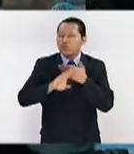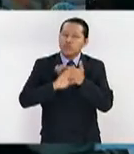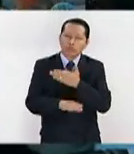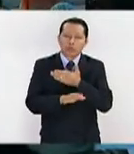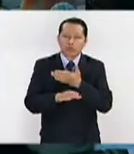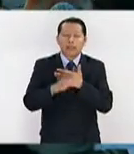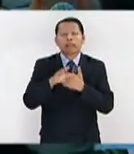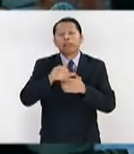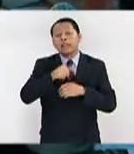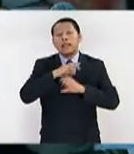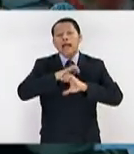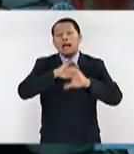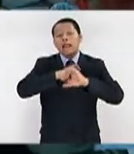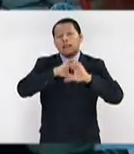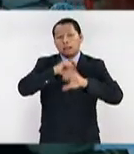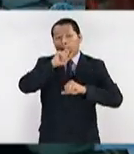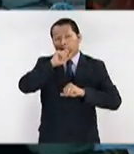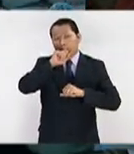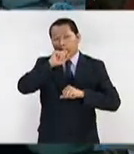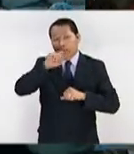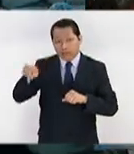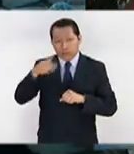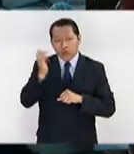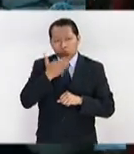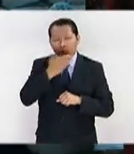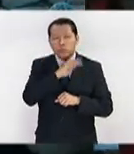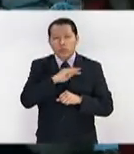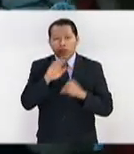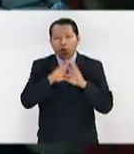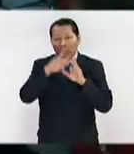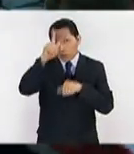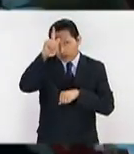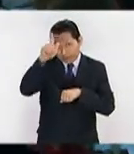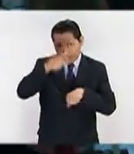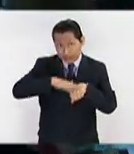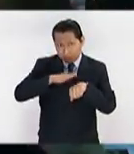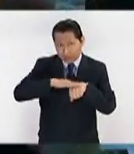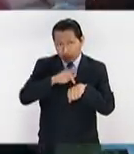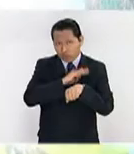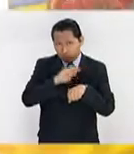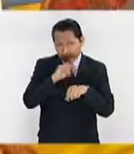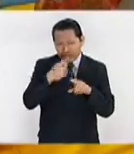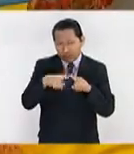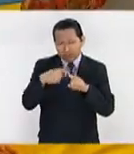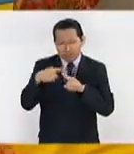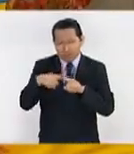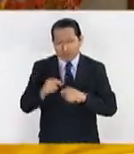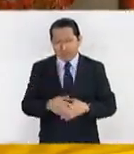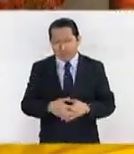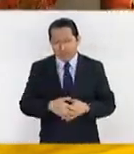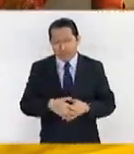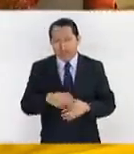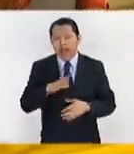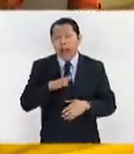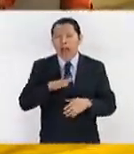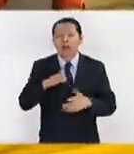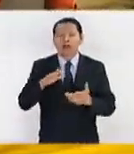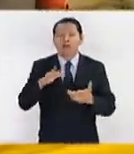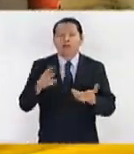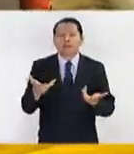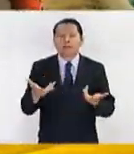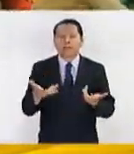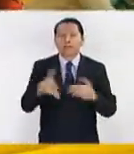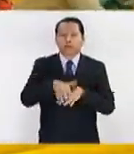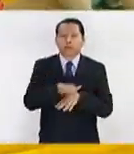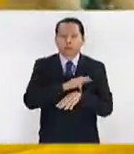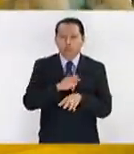canto devocional de la tradición Sikh logra elevar el espíritu a través del sonido sagrado. La combinación de ambas